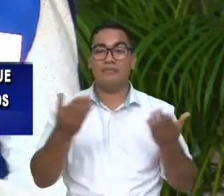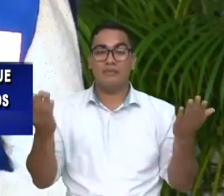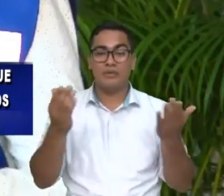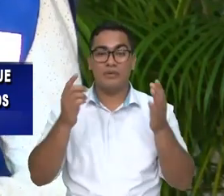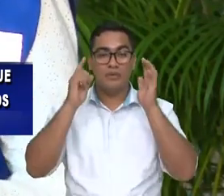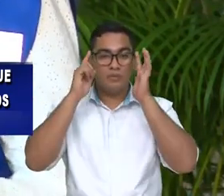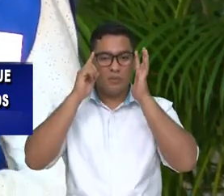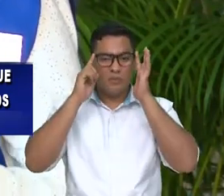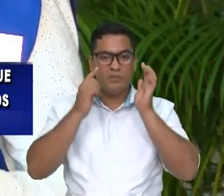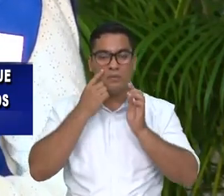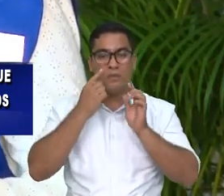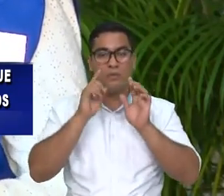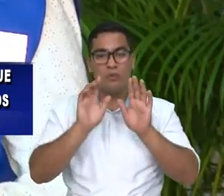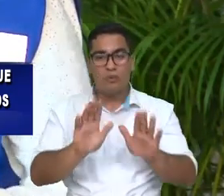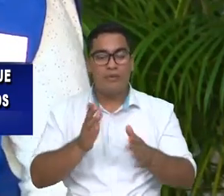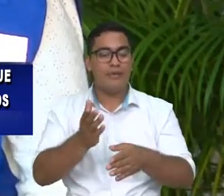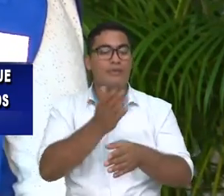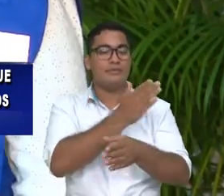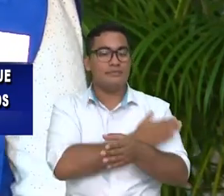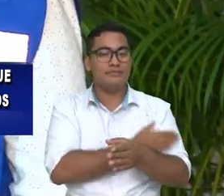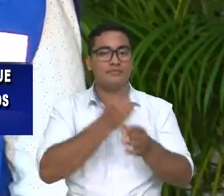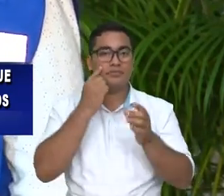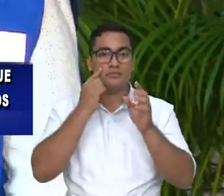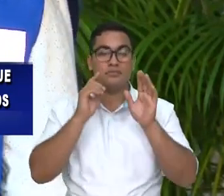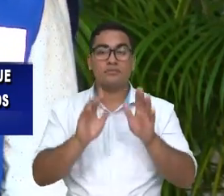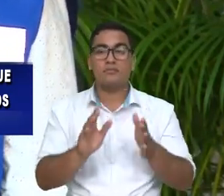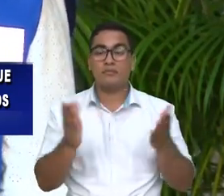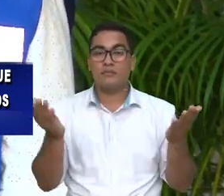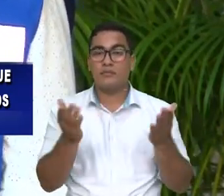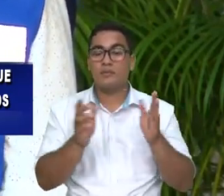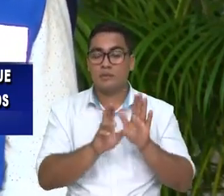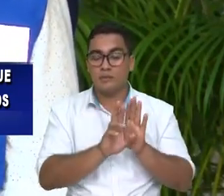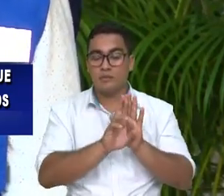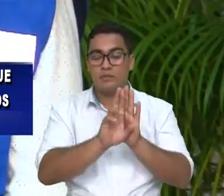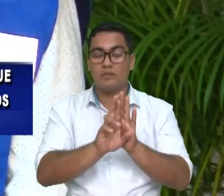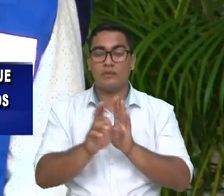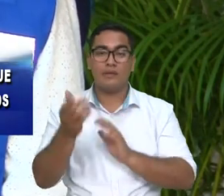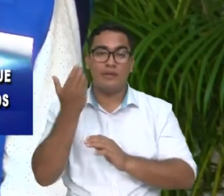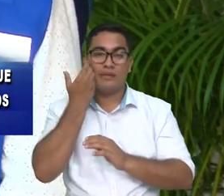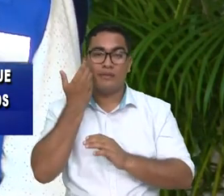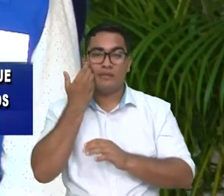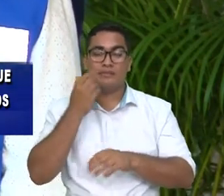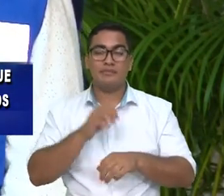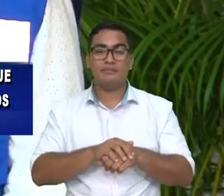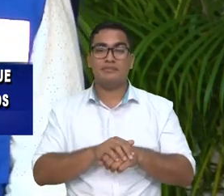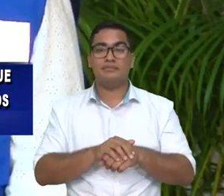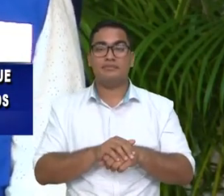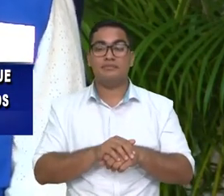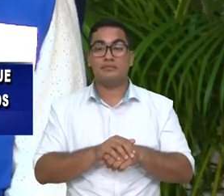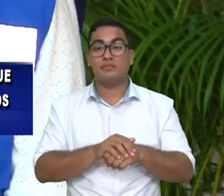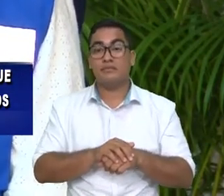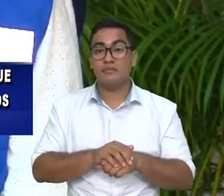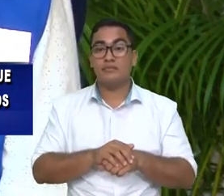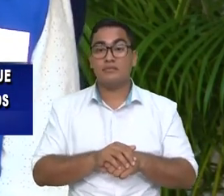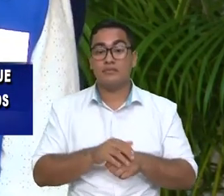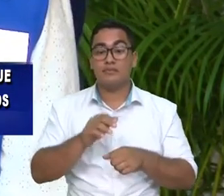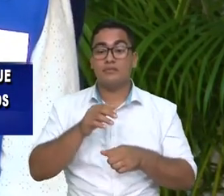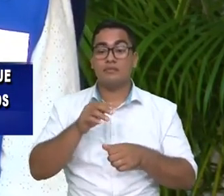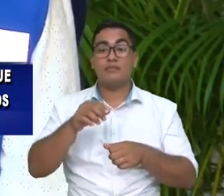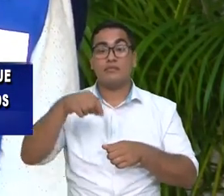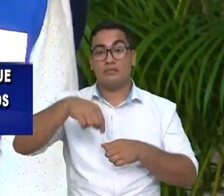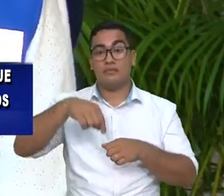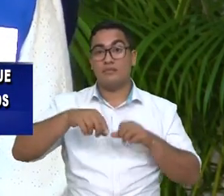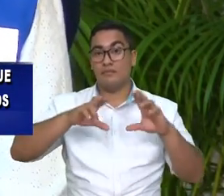en todo lo que se refiere a la preparación para la respuesta a esta enfermedad. En el caso de nuestra oficina